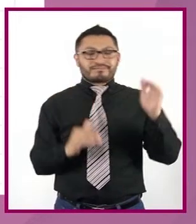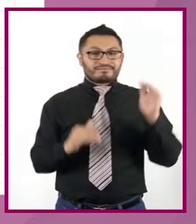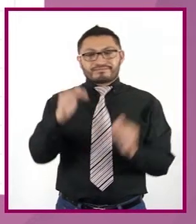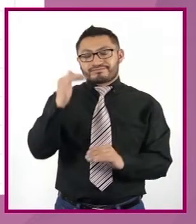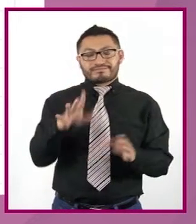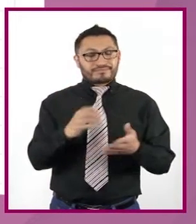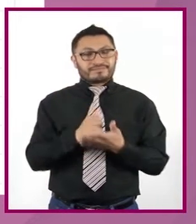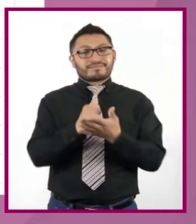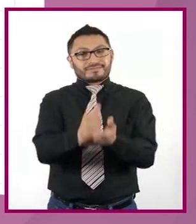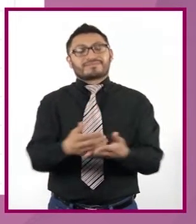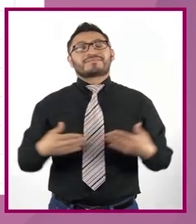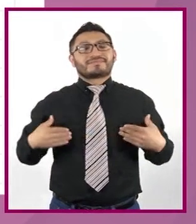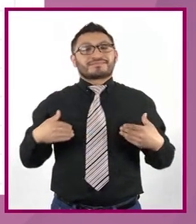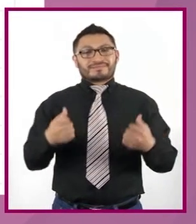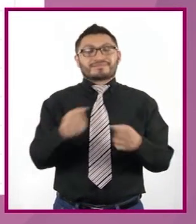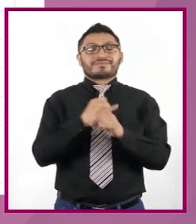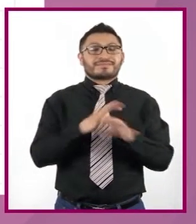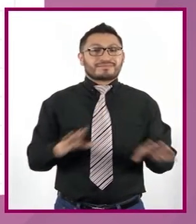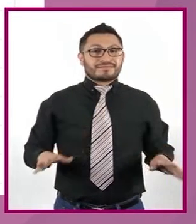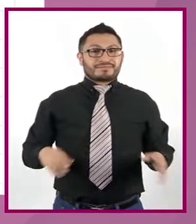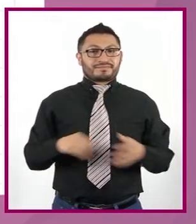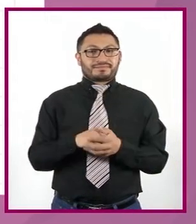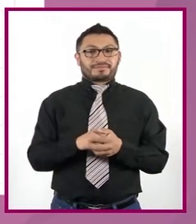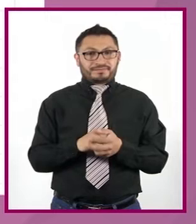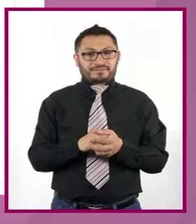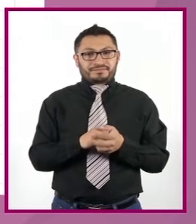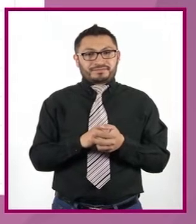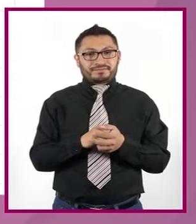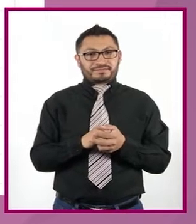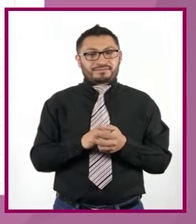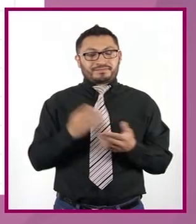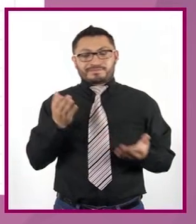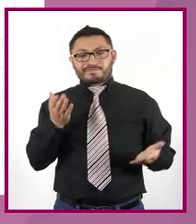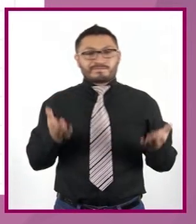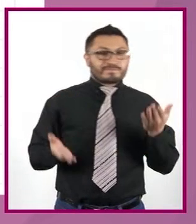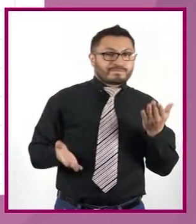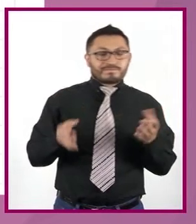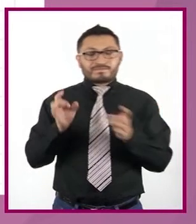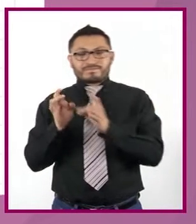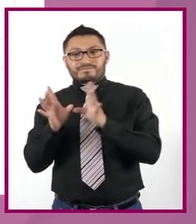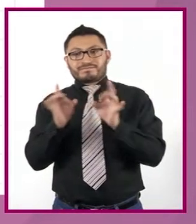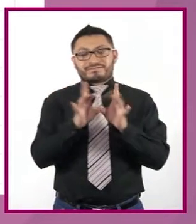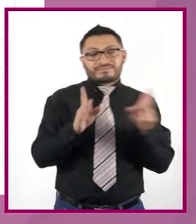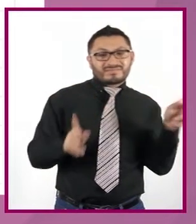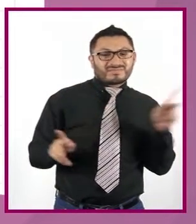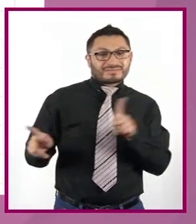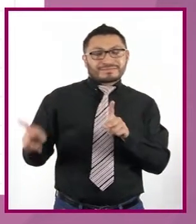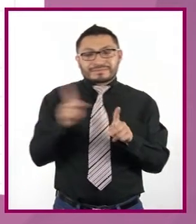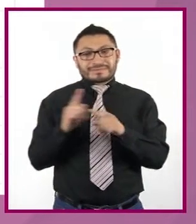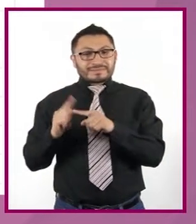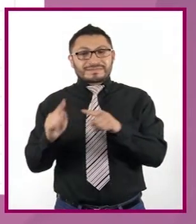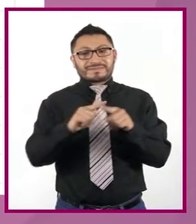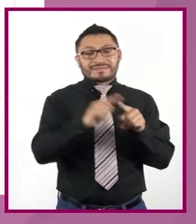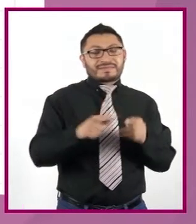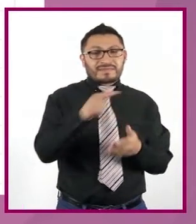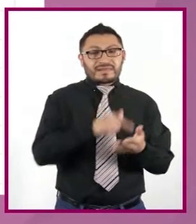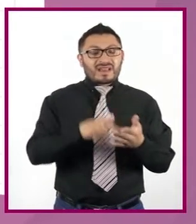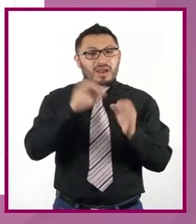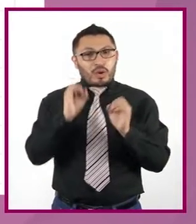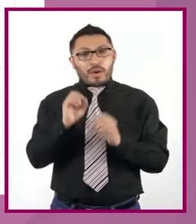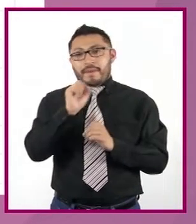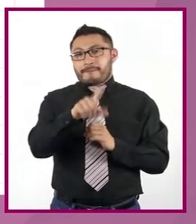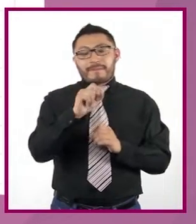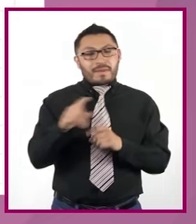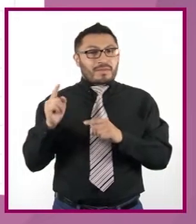nos ayudan a interpretar información, a comparar hechos similares de distintos lugares o el mismo hecho en